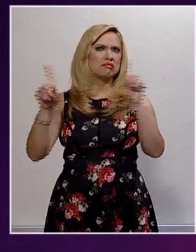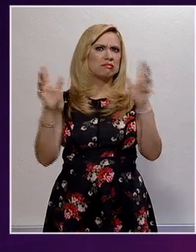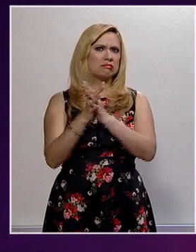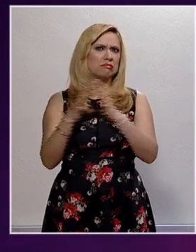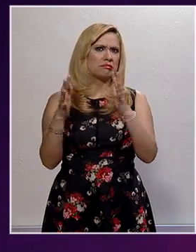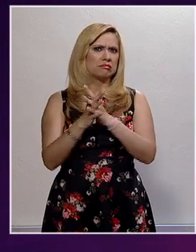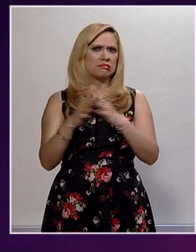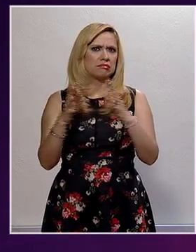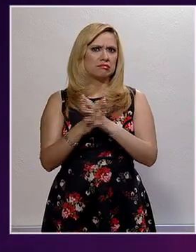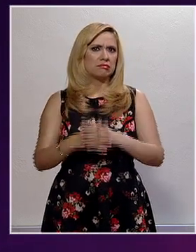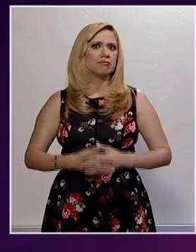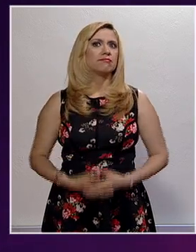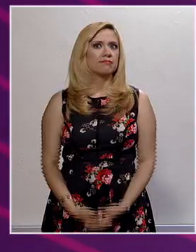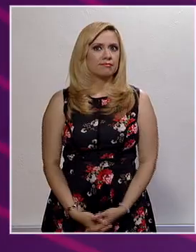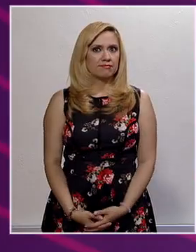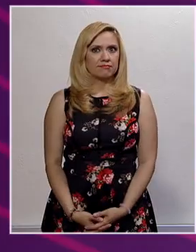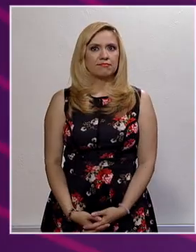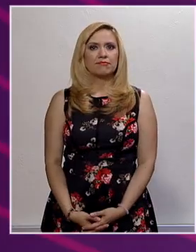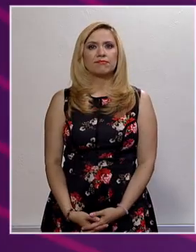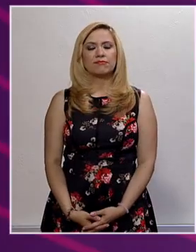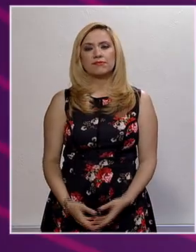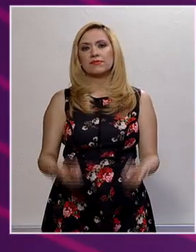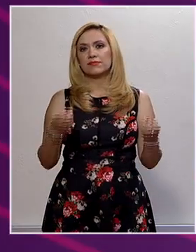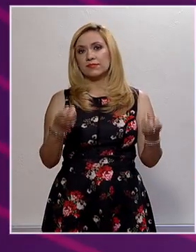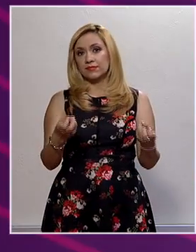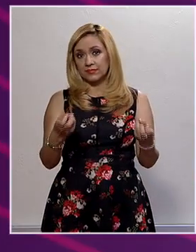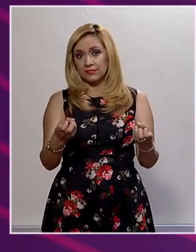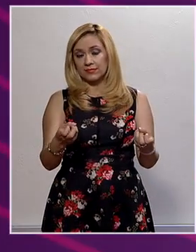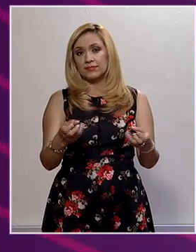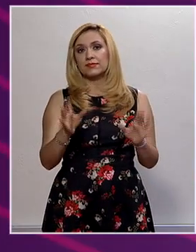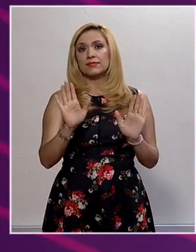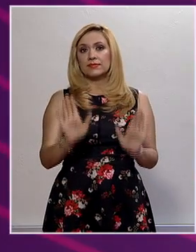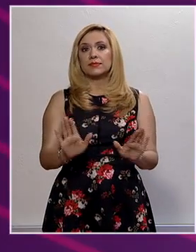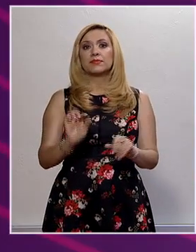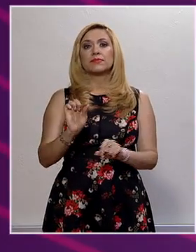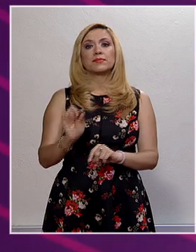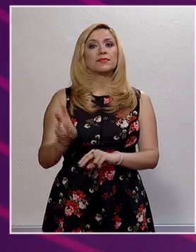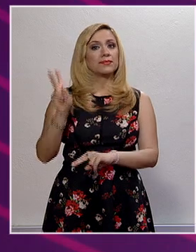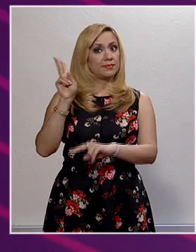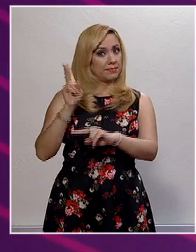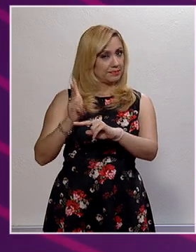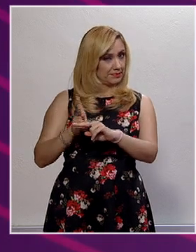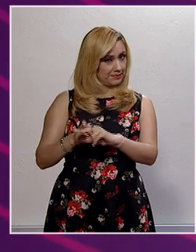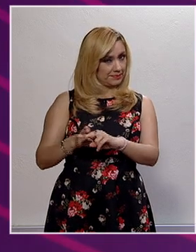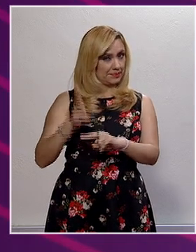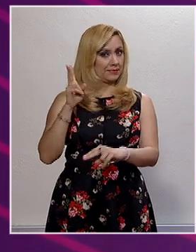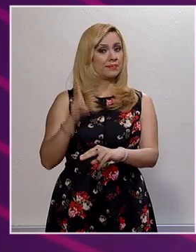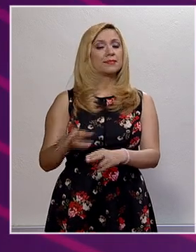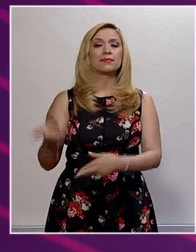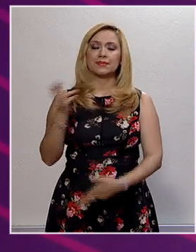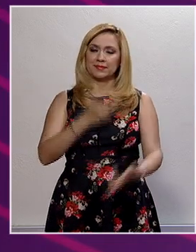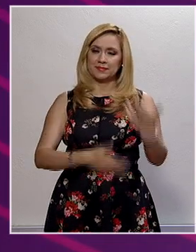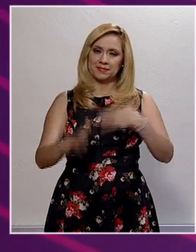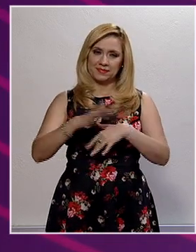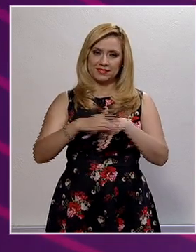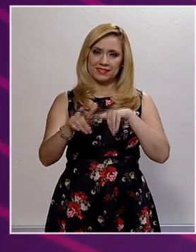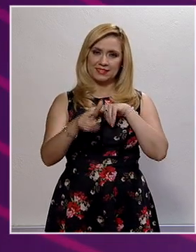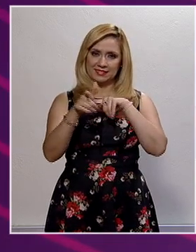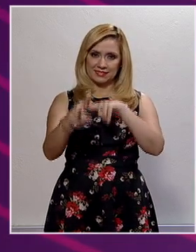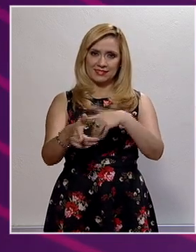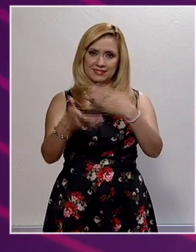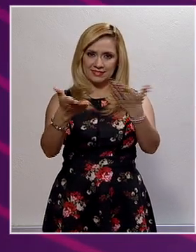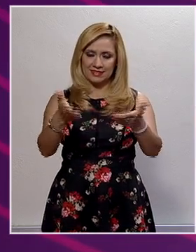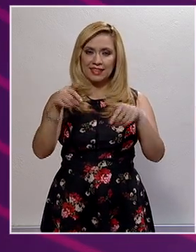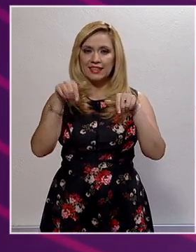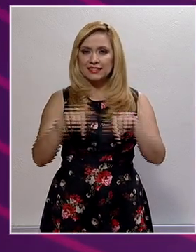tan fuertes de violencia, ¿no? Sí. Creo que con esta idea nos podemos quedar y vamos a un segundo corte y volvemos. Les recordamos